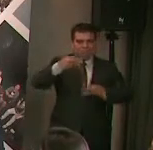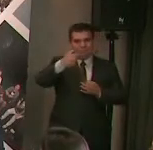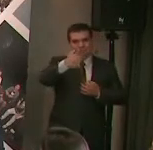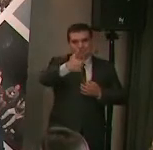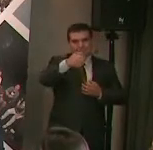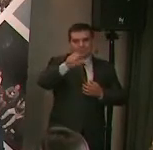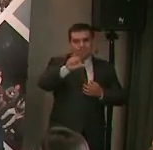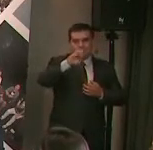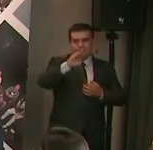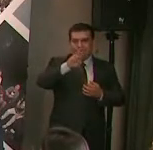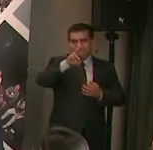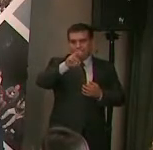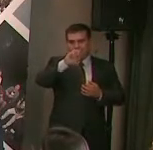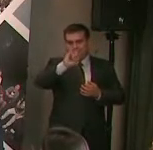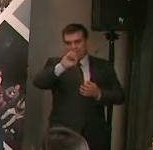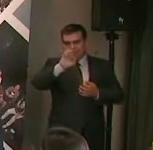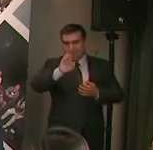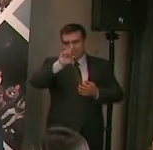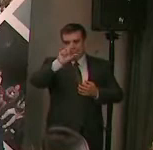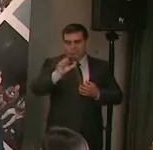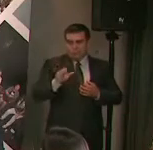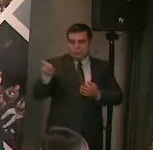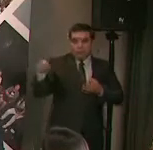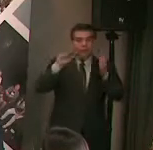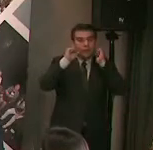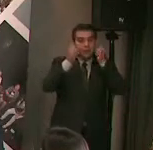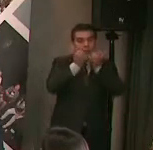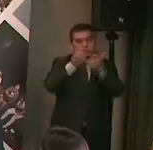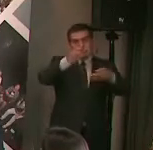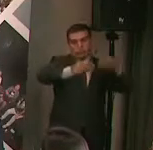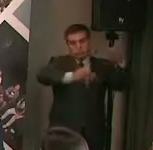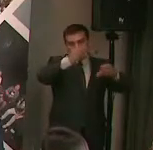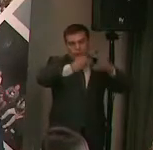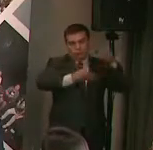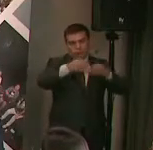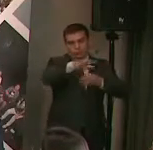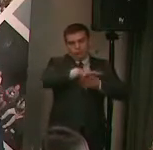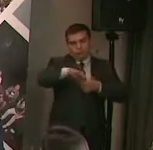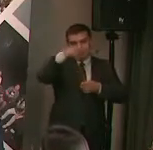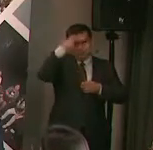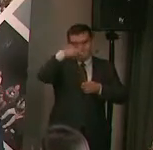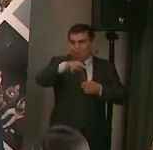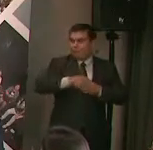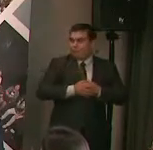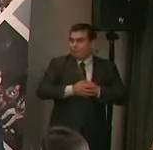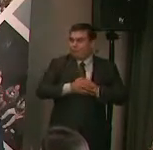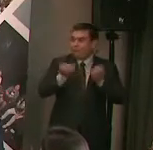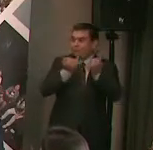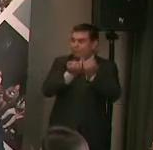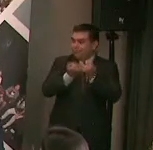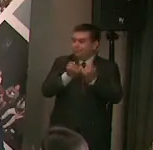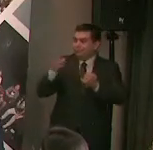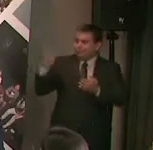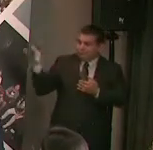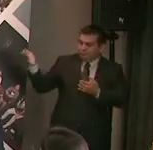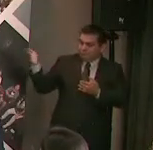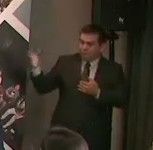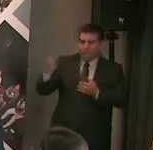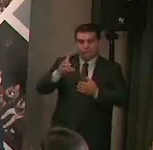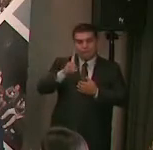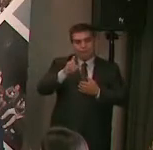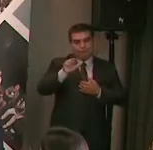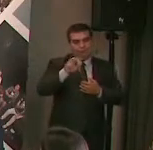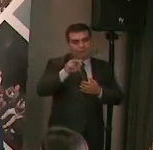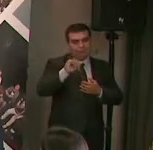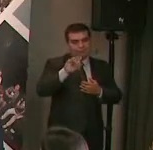Nieto Castillo, presidenta de la Comisión de Paridad de la Asociación de Tribunales y Salas Electorales de la República Mexicana, al magistrado Yersinio David